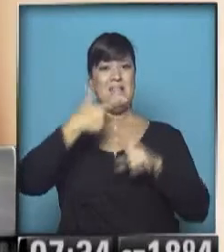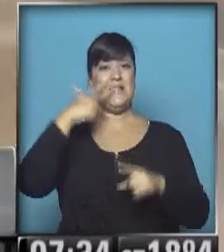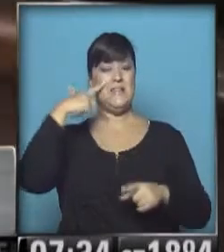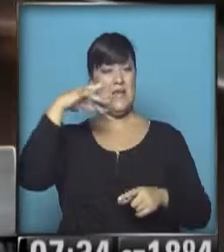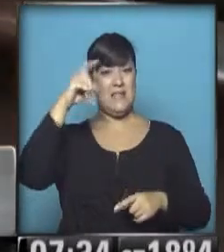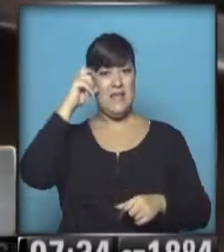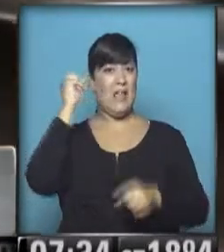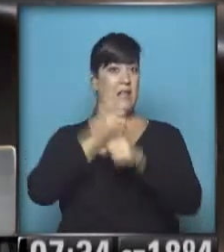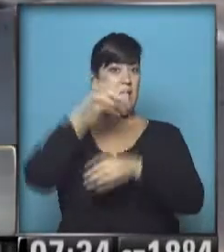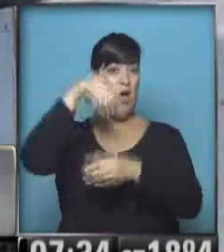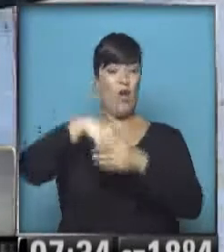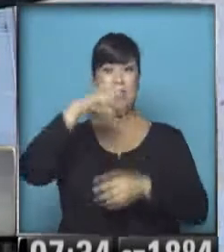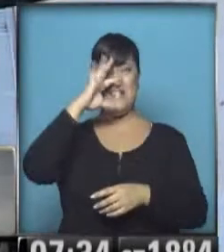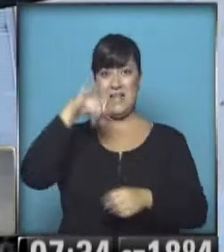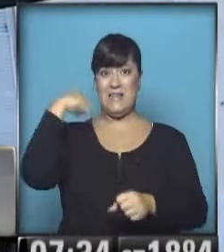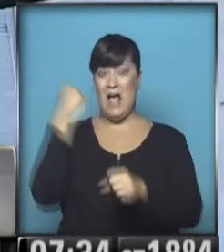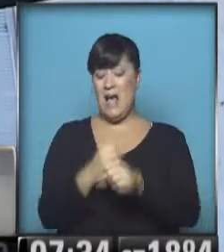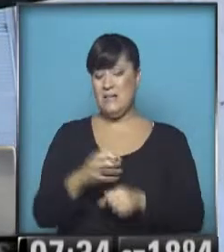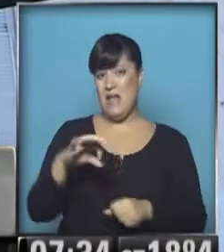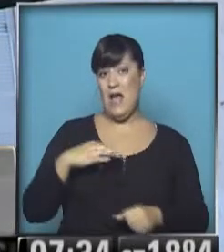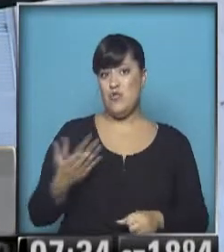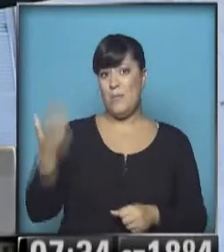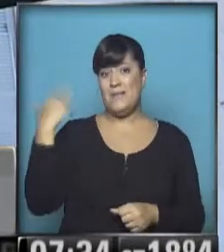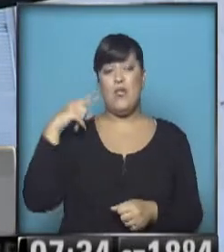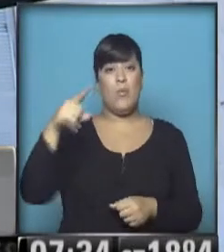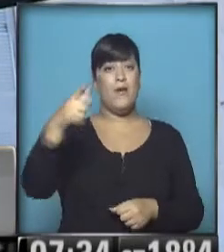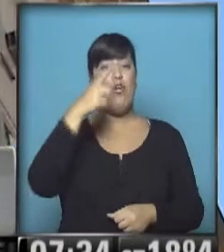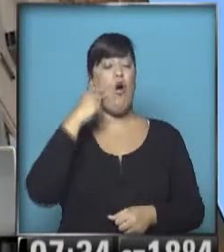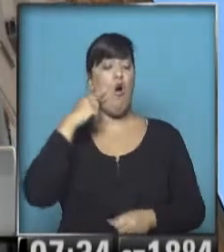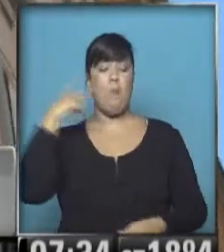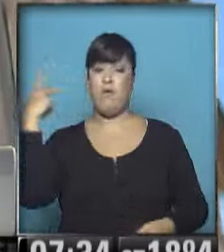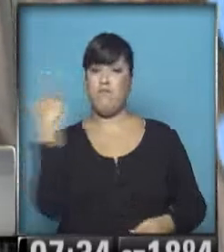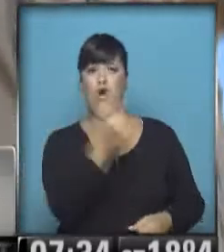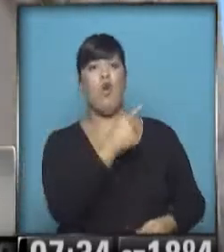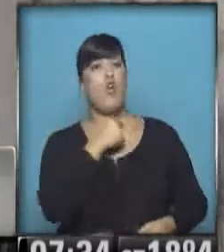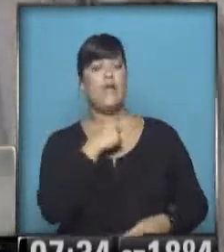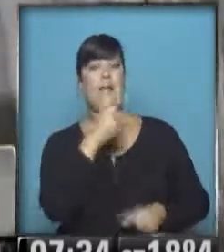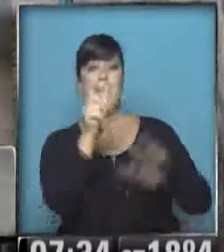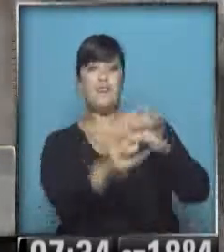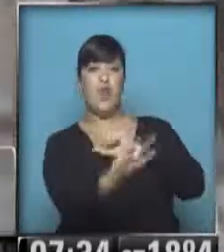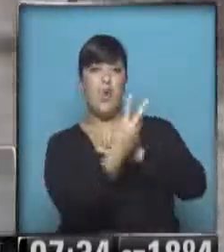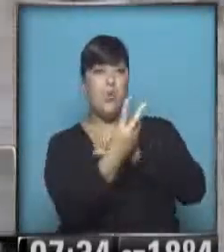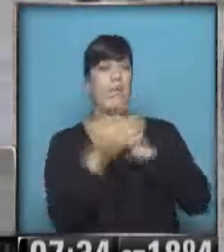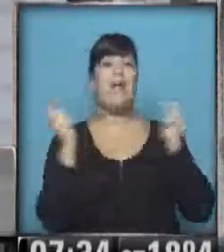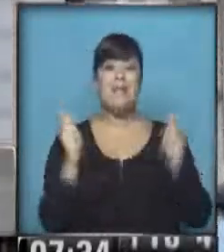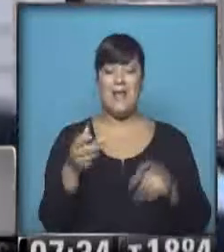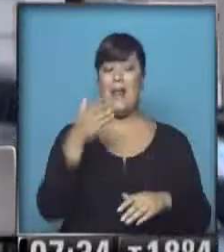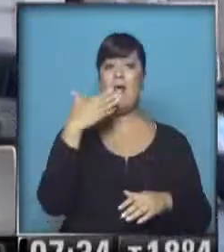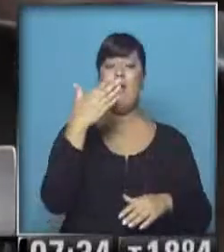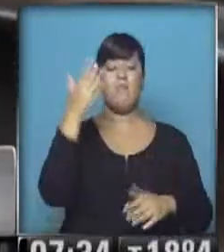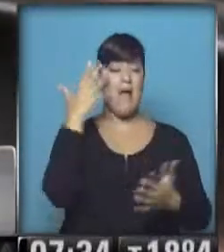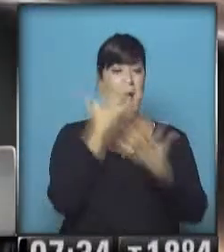desde la década del 70 bueno él rechazó la custodia y lo hizo expresamente a través de su abogado el día de ayer